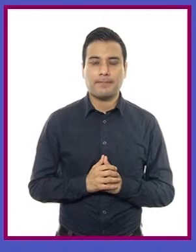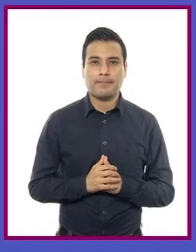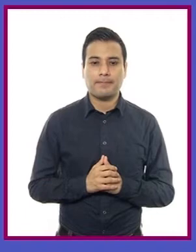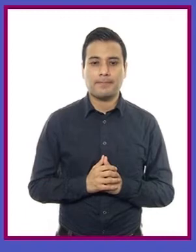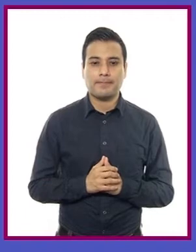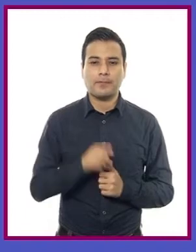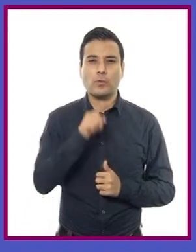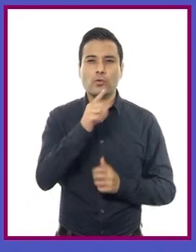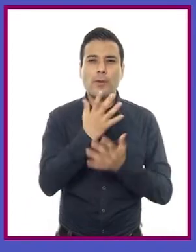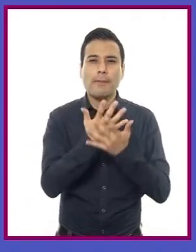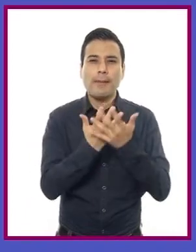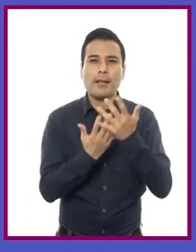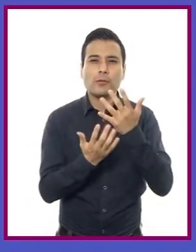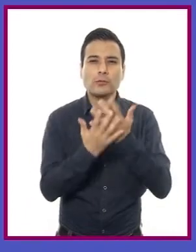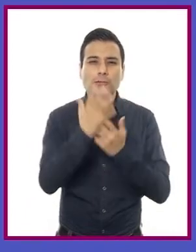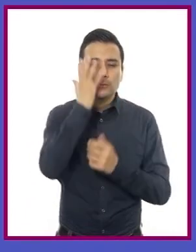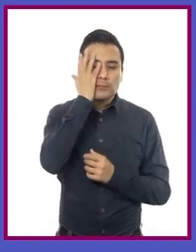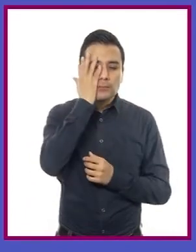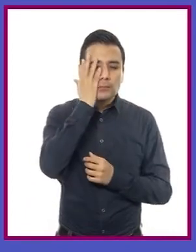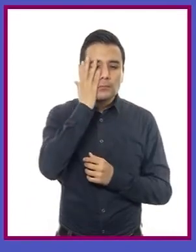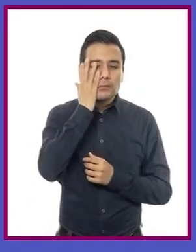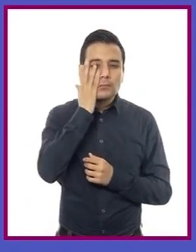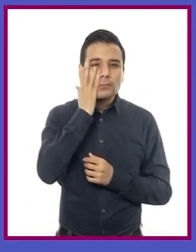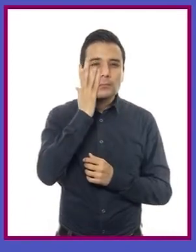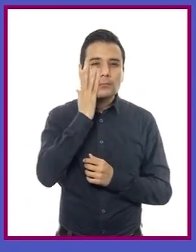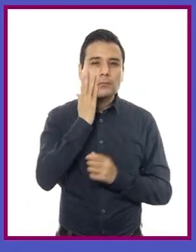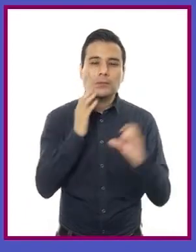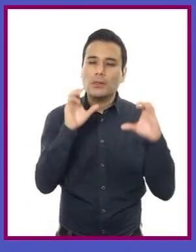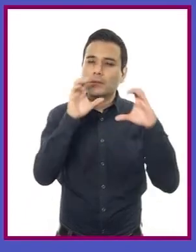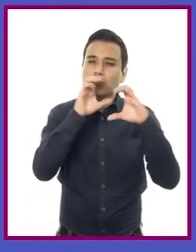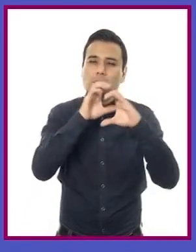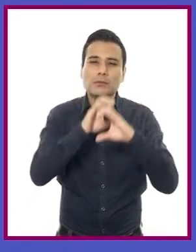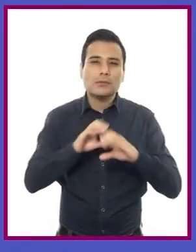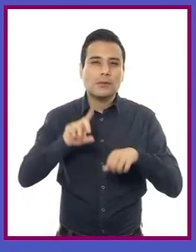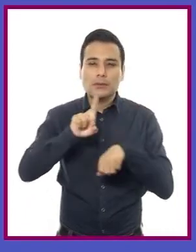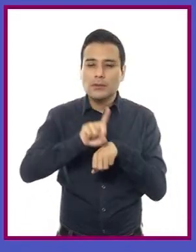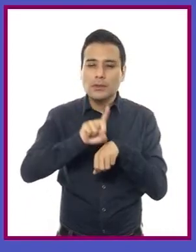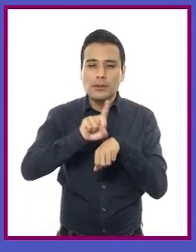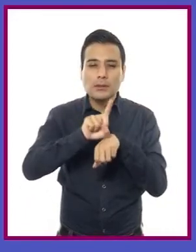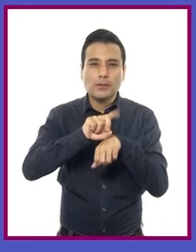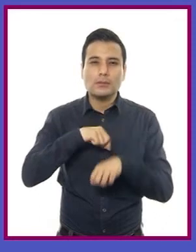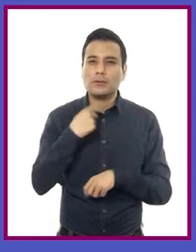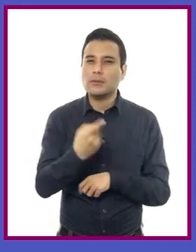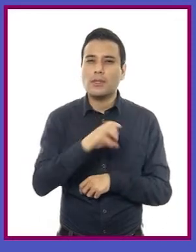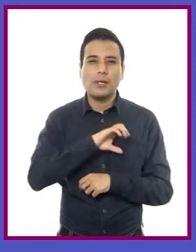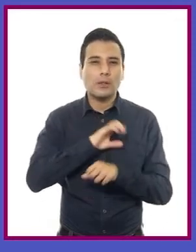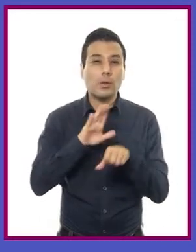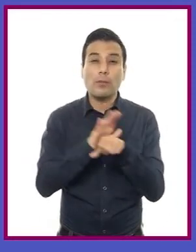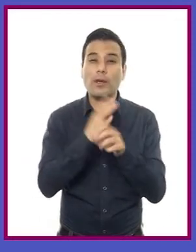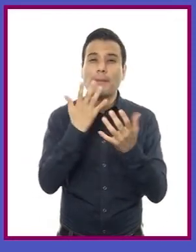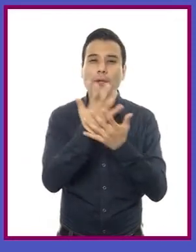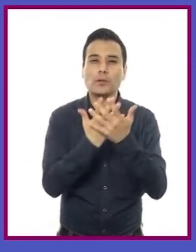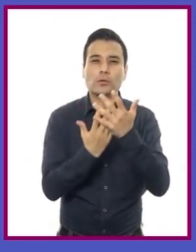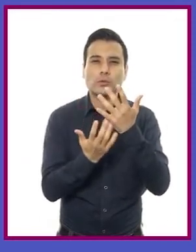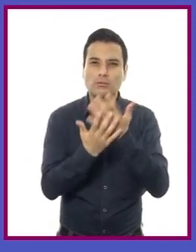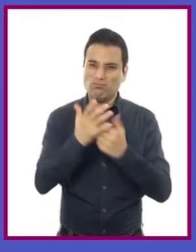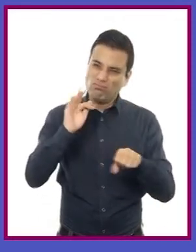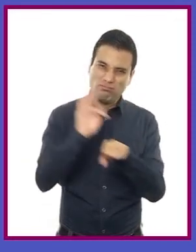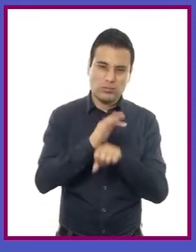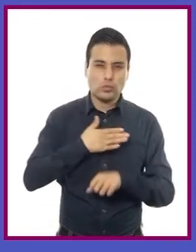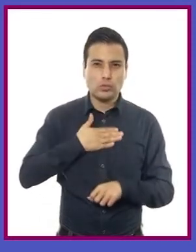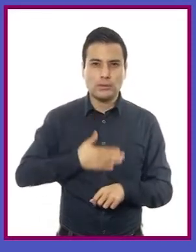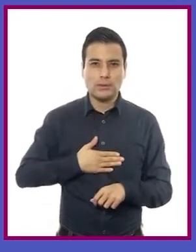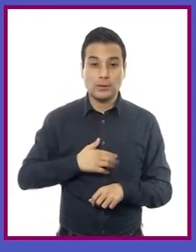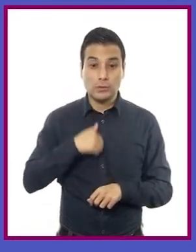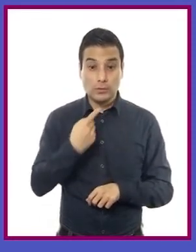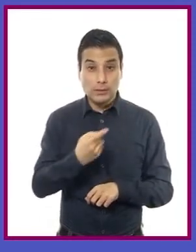Tus manos son mi caricia, mis acordes cotidianos. Te quiero porque tus manos trabajan por la justicia. Si te